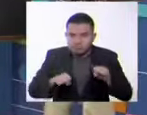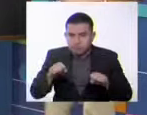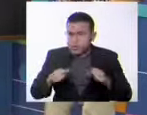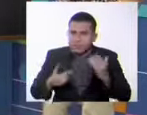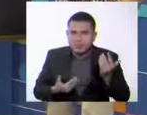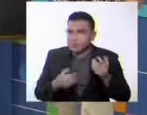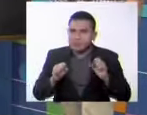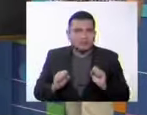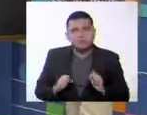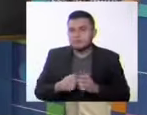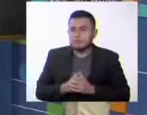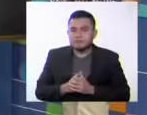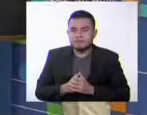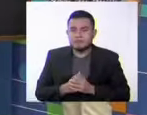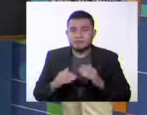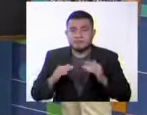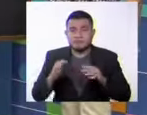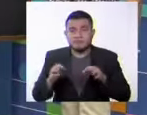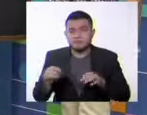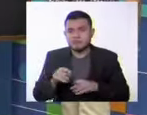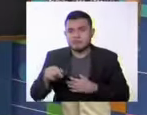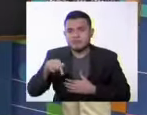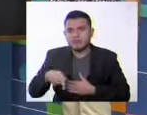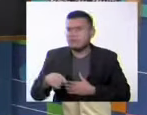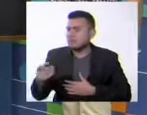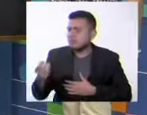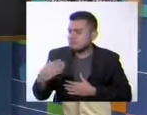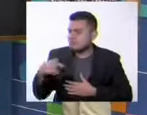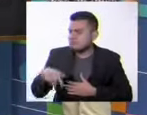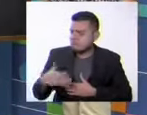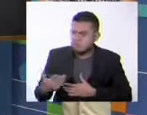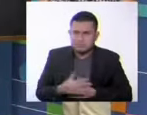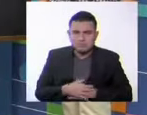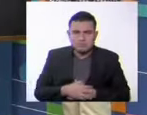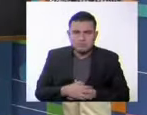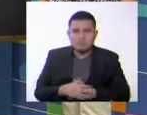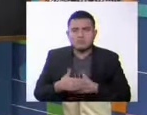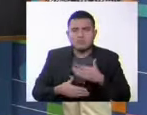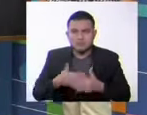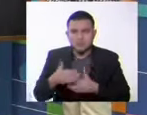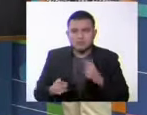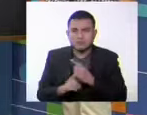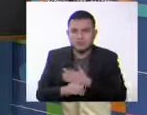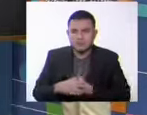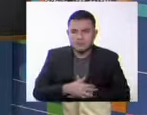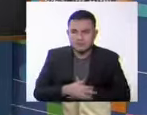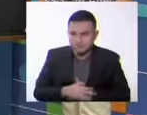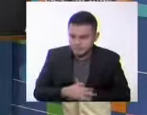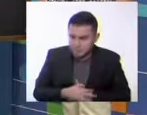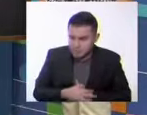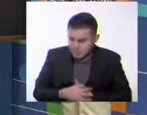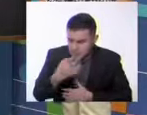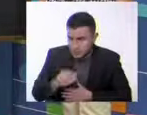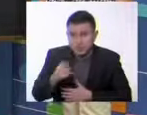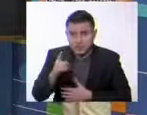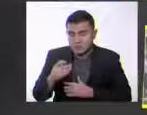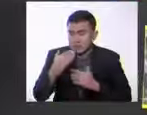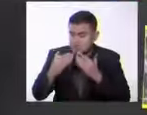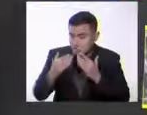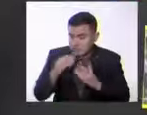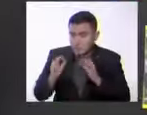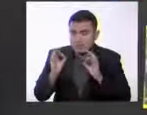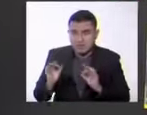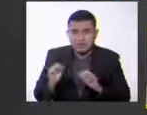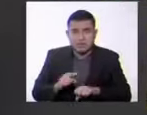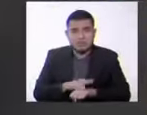bicicleta. E igual aquí, por ejemplo, ¿qué me puedes decir acá, Luis, de este proceso de cambio? Bueno, tú has planteado ahí el